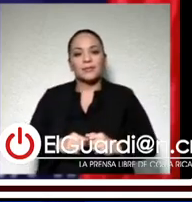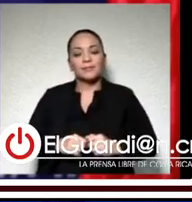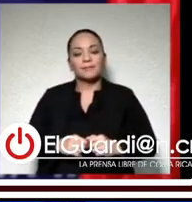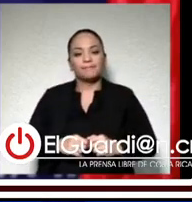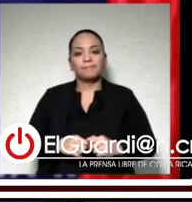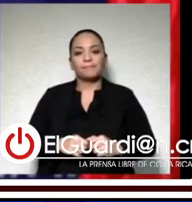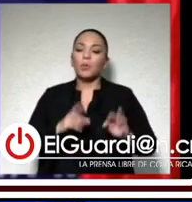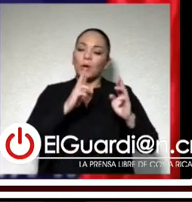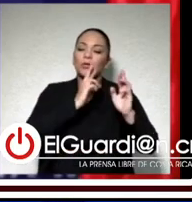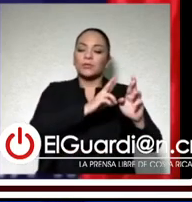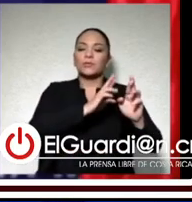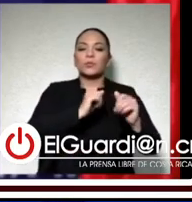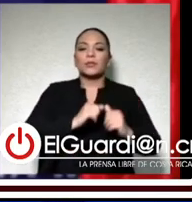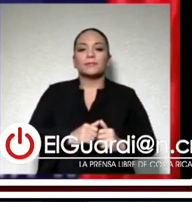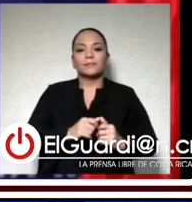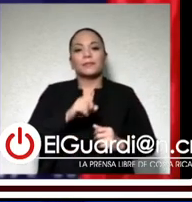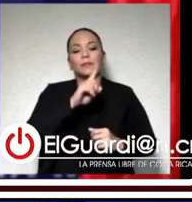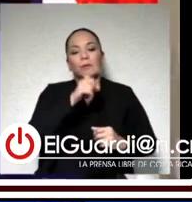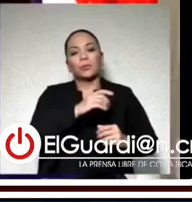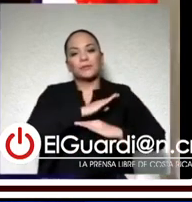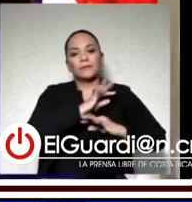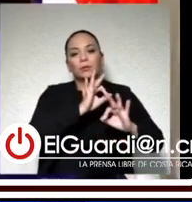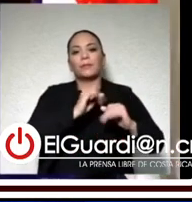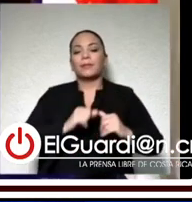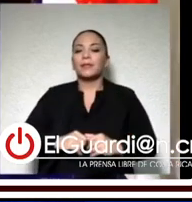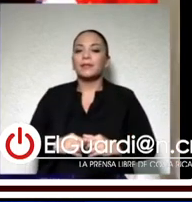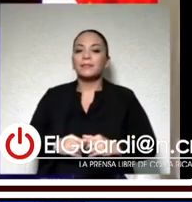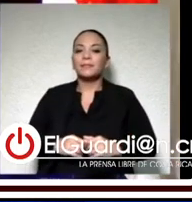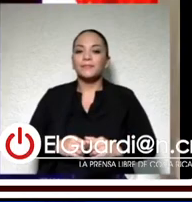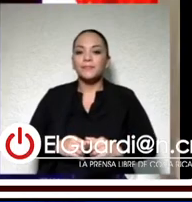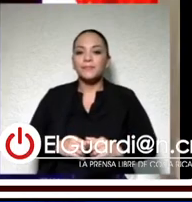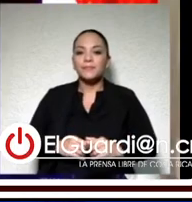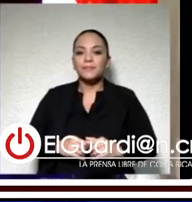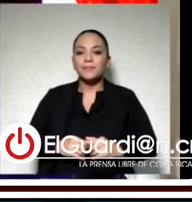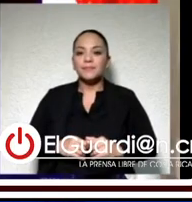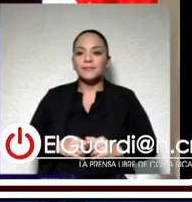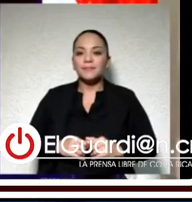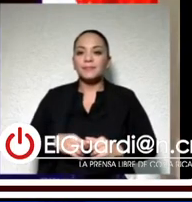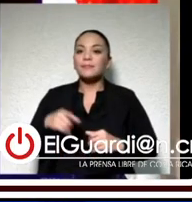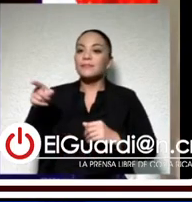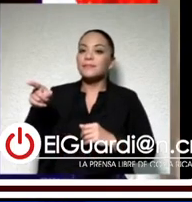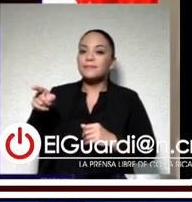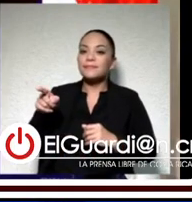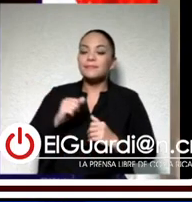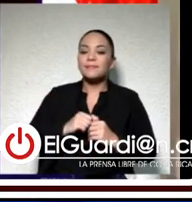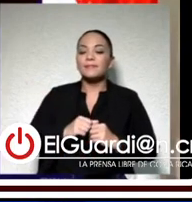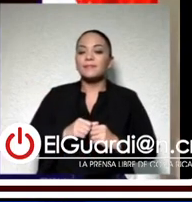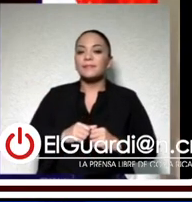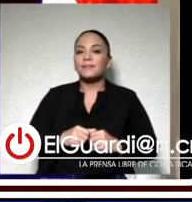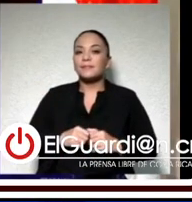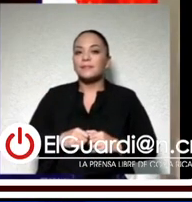haberle contestado la pregunta satisfactoriamente. Caballero, ¿dónde es usted?